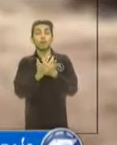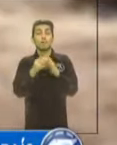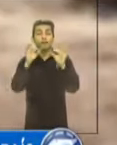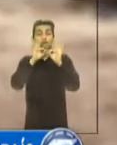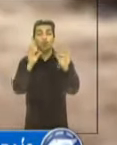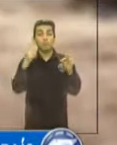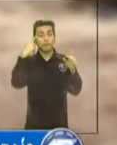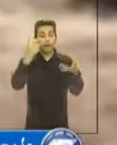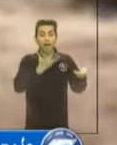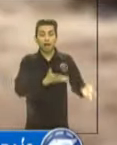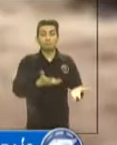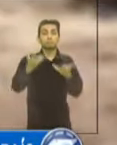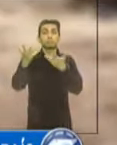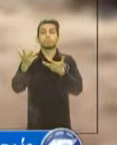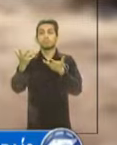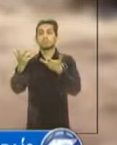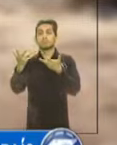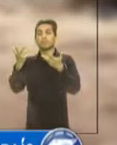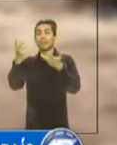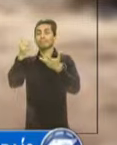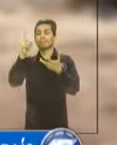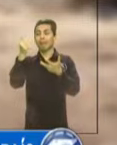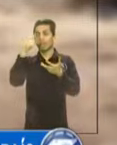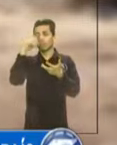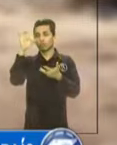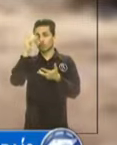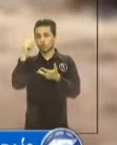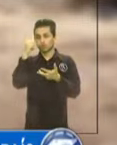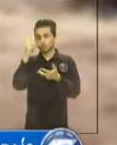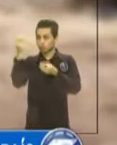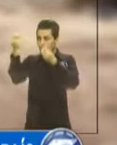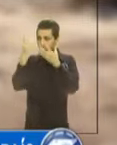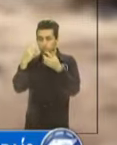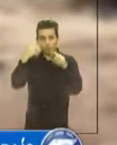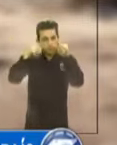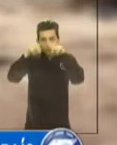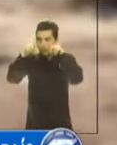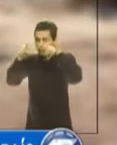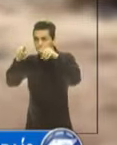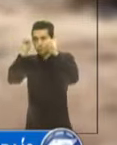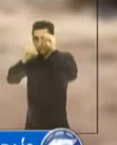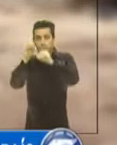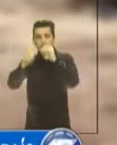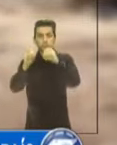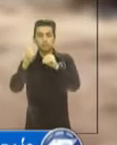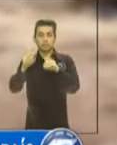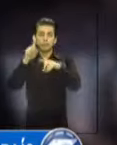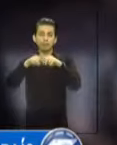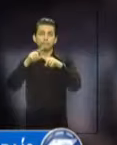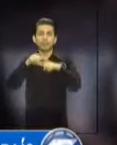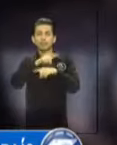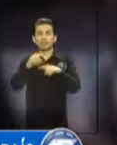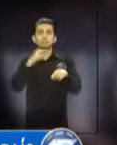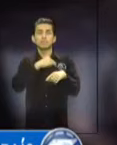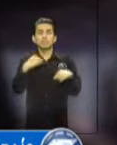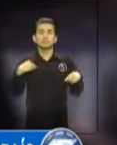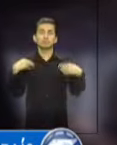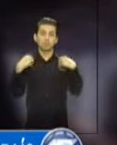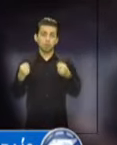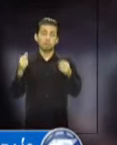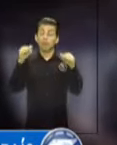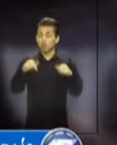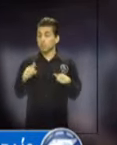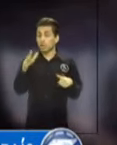traslada automáticamente los datos, los cuales deben ser verificados por las áreas de salud. Sin embargo, este proceso no se ha podido